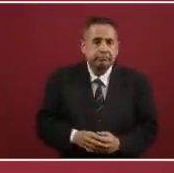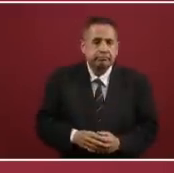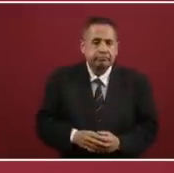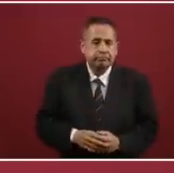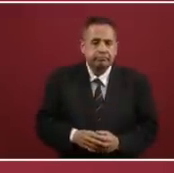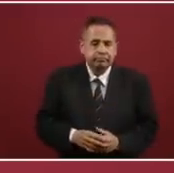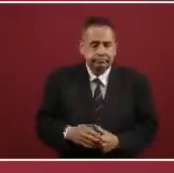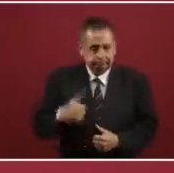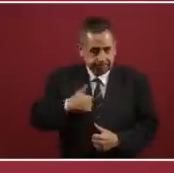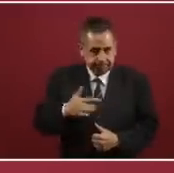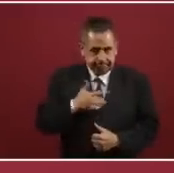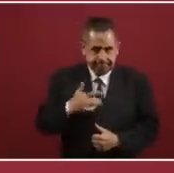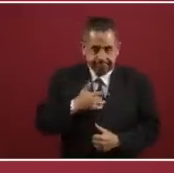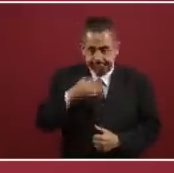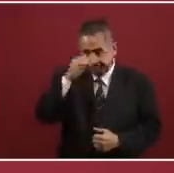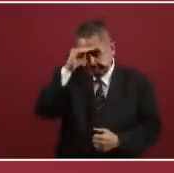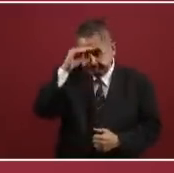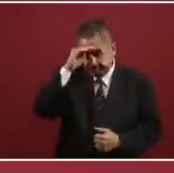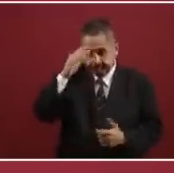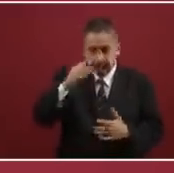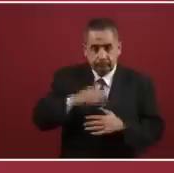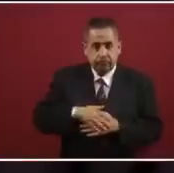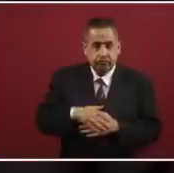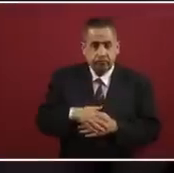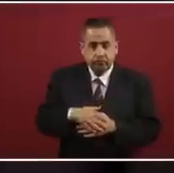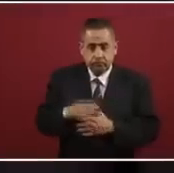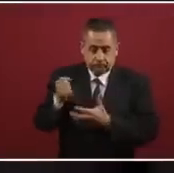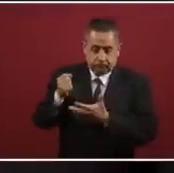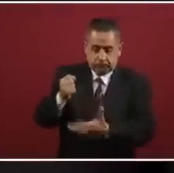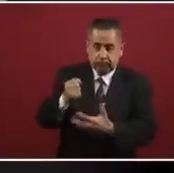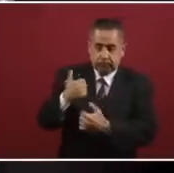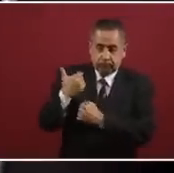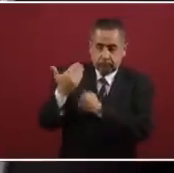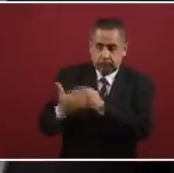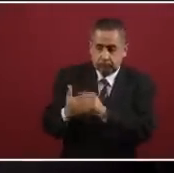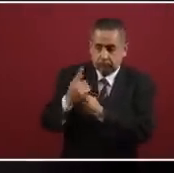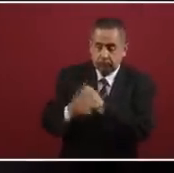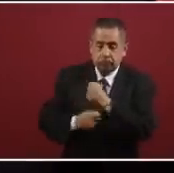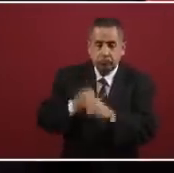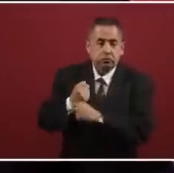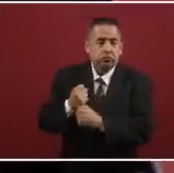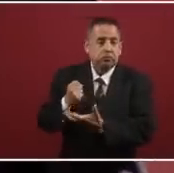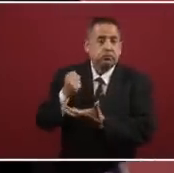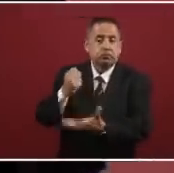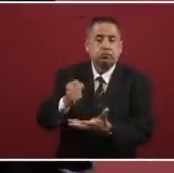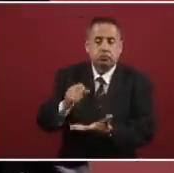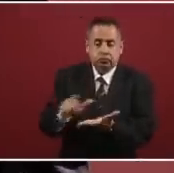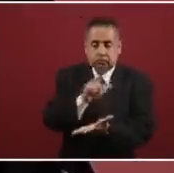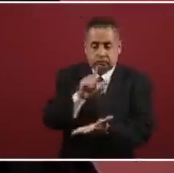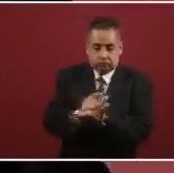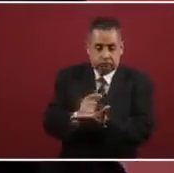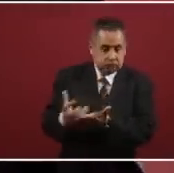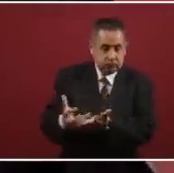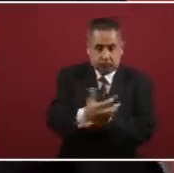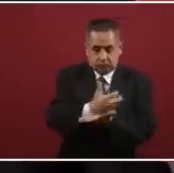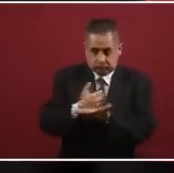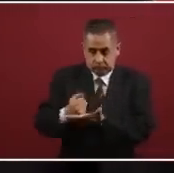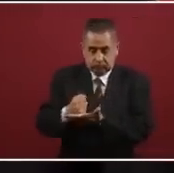Yo estoy pensando que en el presupuesto del año próximo, sobre todo en la ley de ingresos, ya